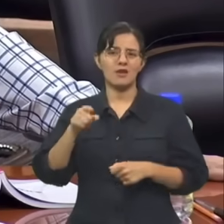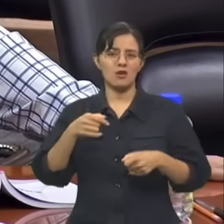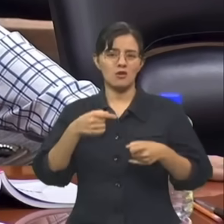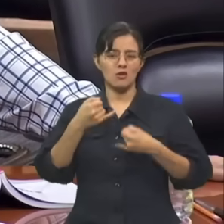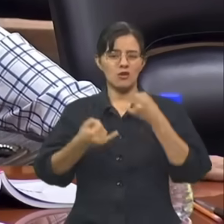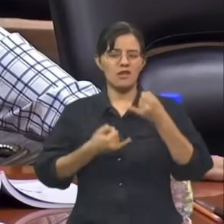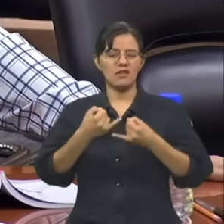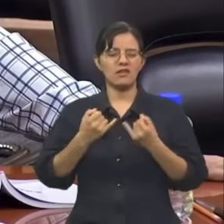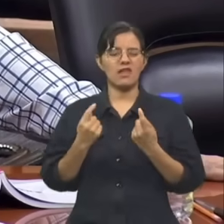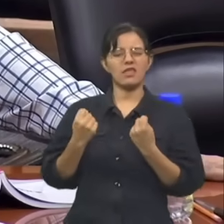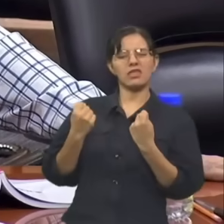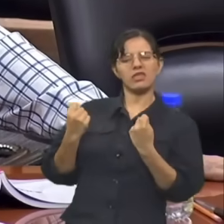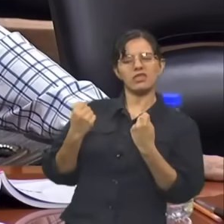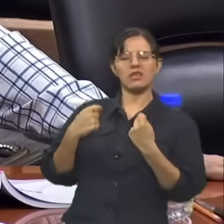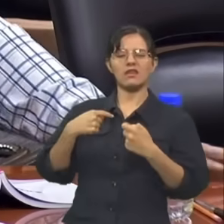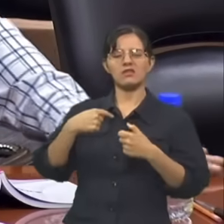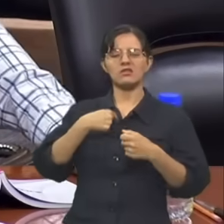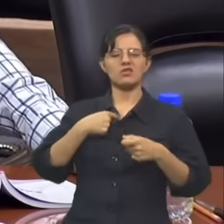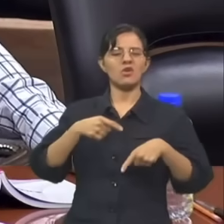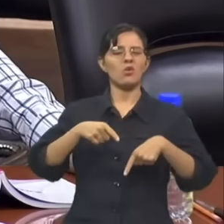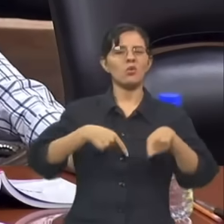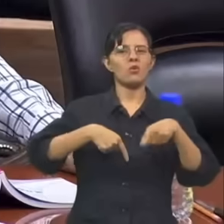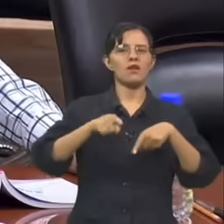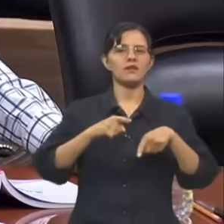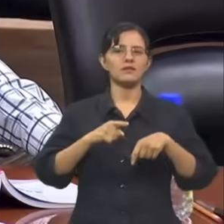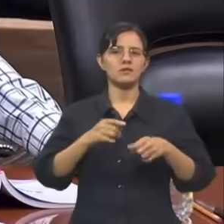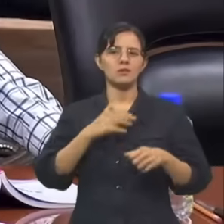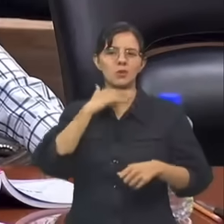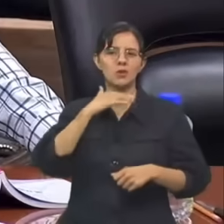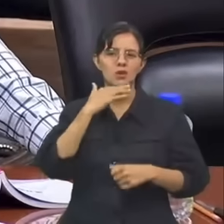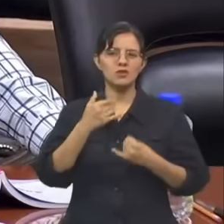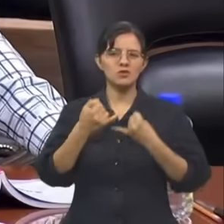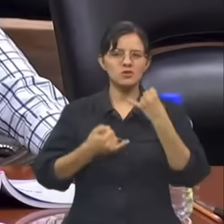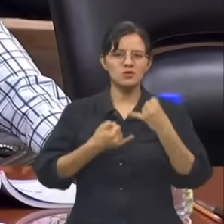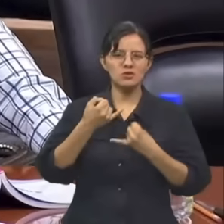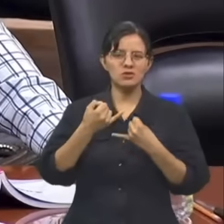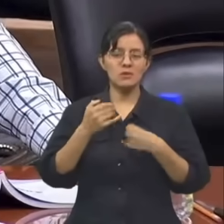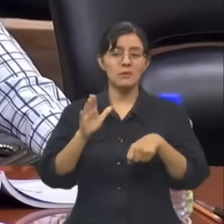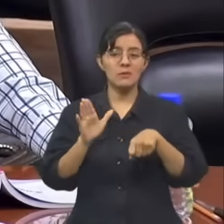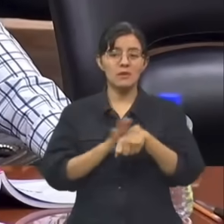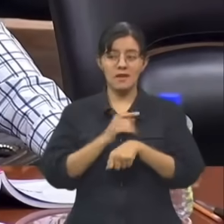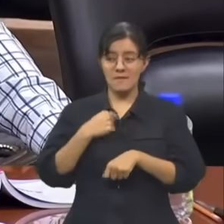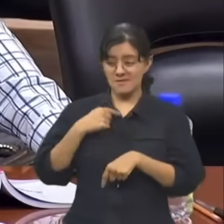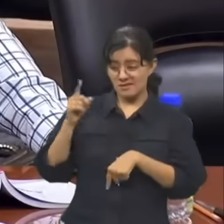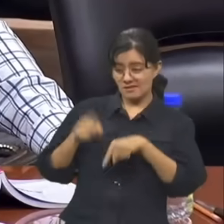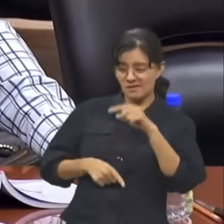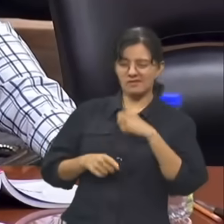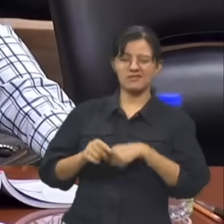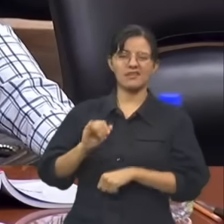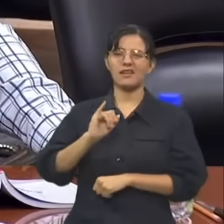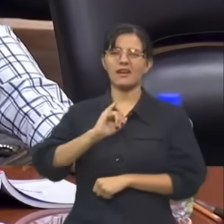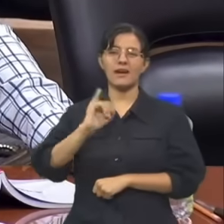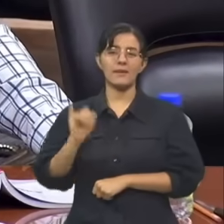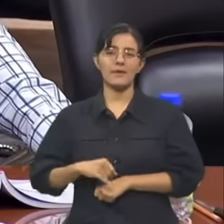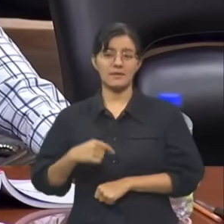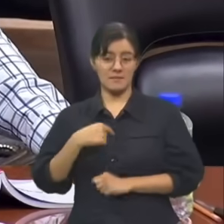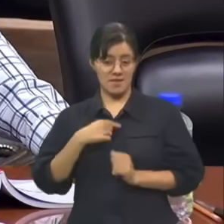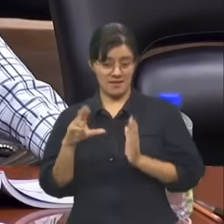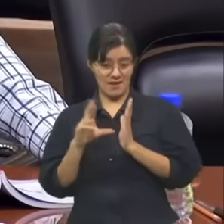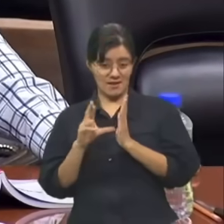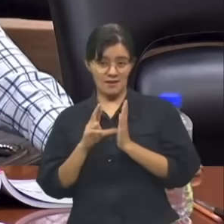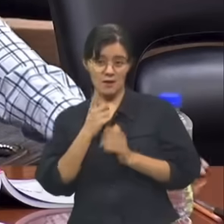al que quiera al que quiera porque sabe que jamás vendrá una tarjeta